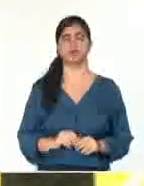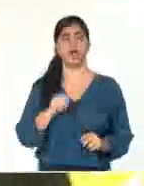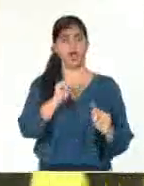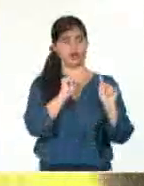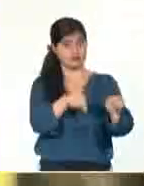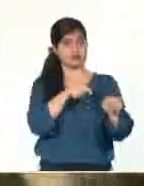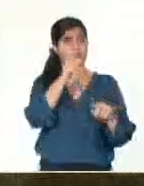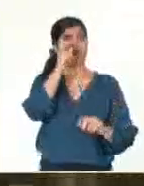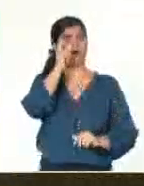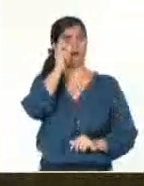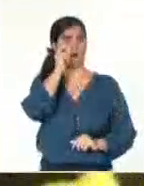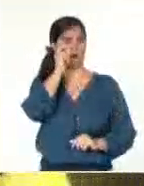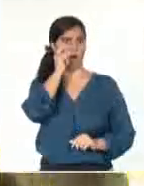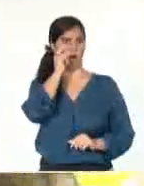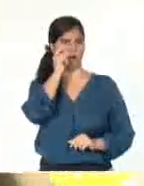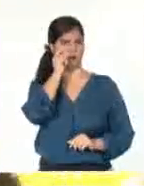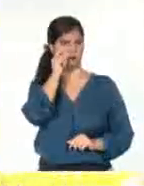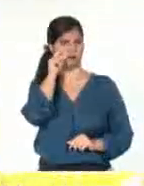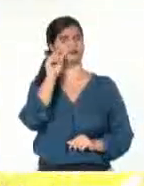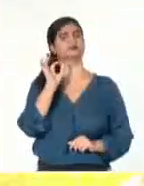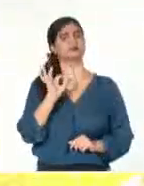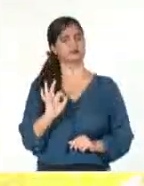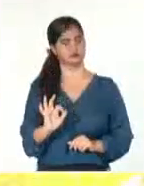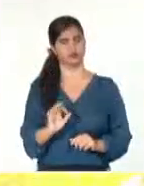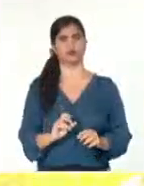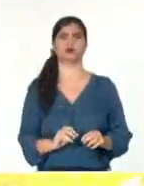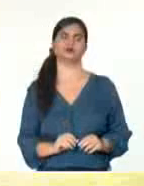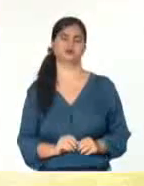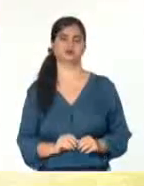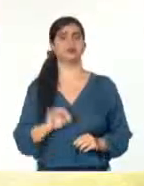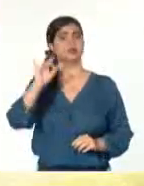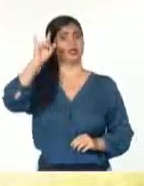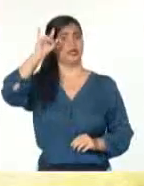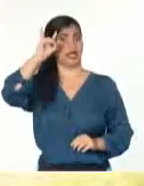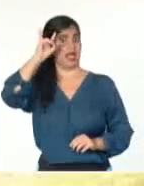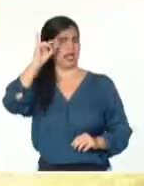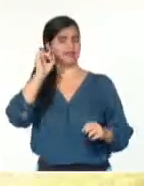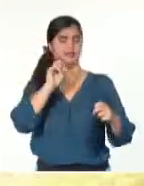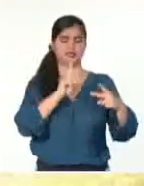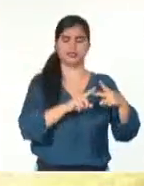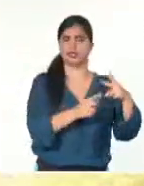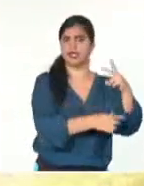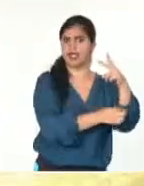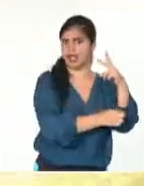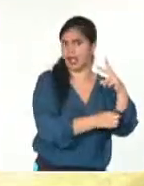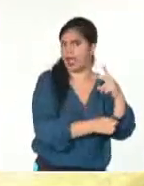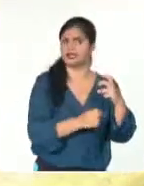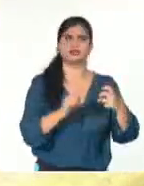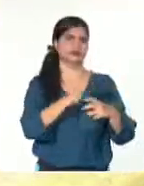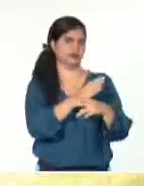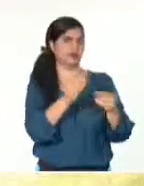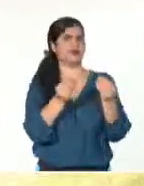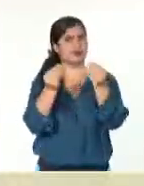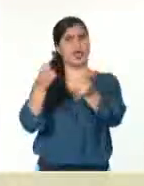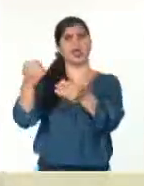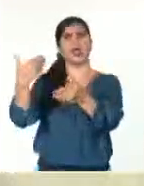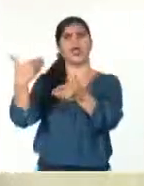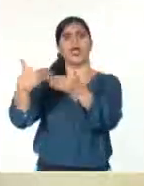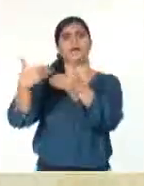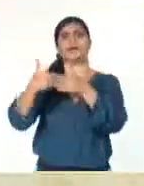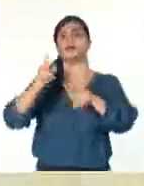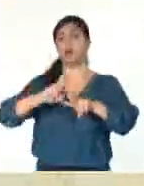el genofondo genético de la especie. También produce leche y carne bufalina y vacuna para la empresa agropecuaria Bacuranao de La